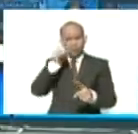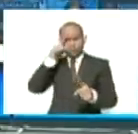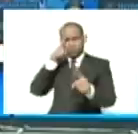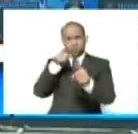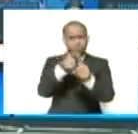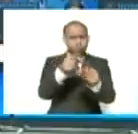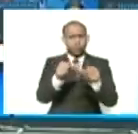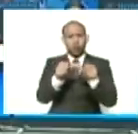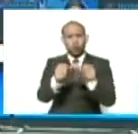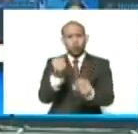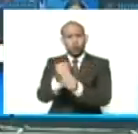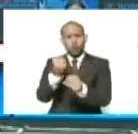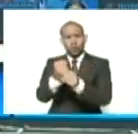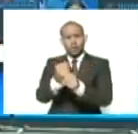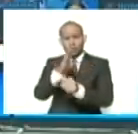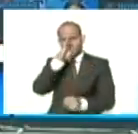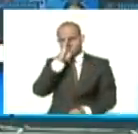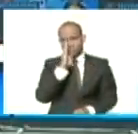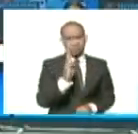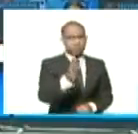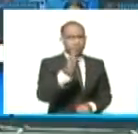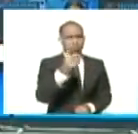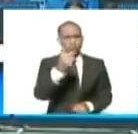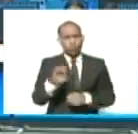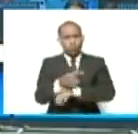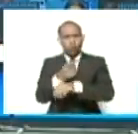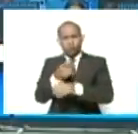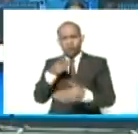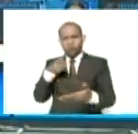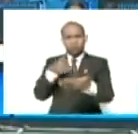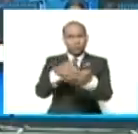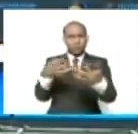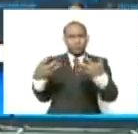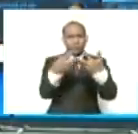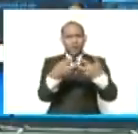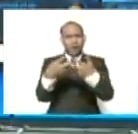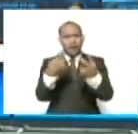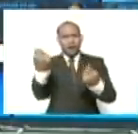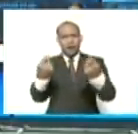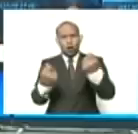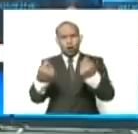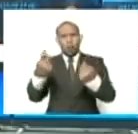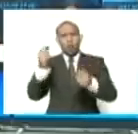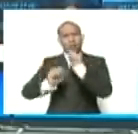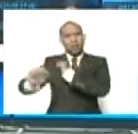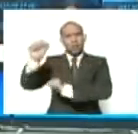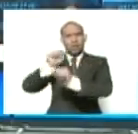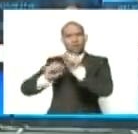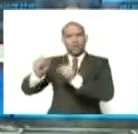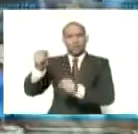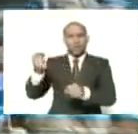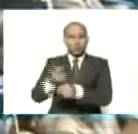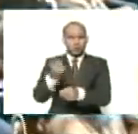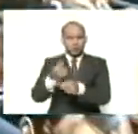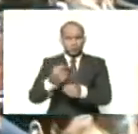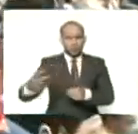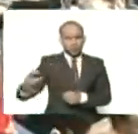continuar trabajando. Un gobierno que enfrenta la guerra económica defendiendo los derechos de la clase obrera y del pueblo.